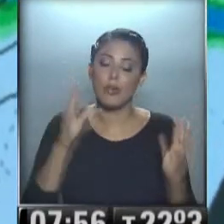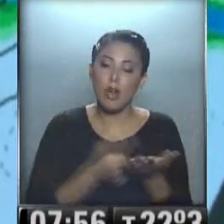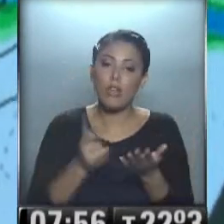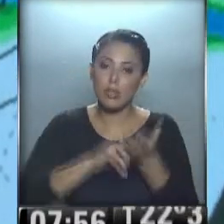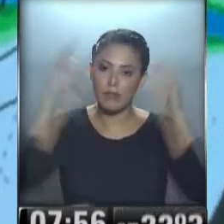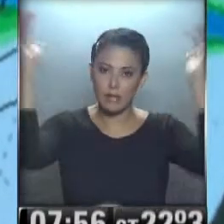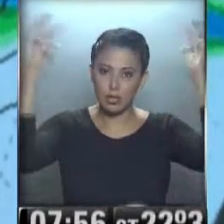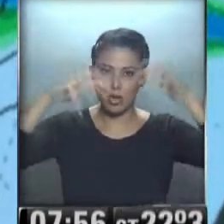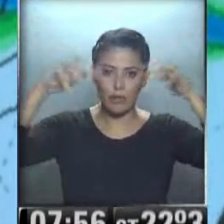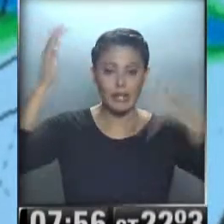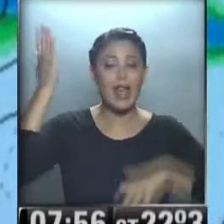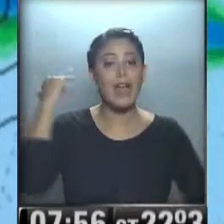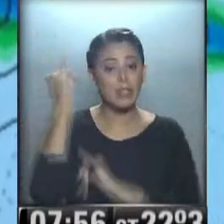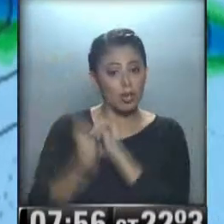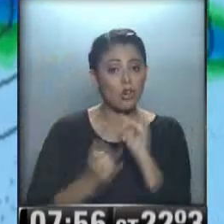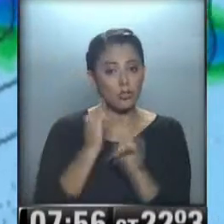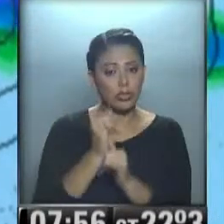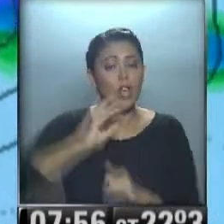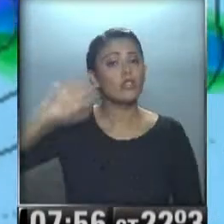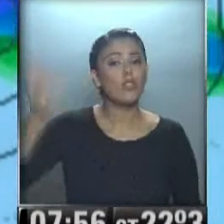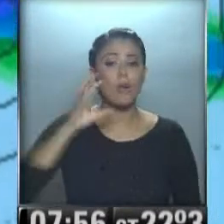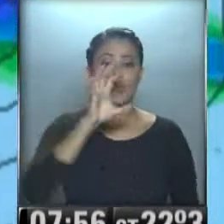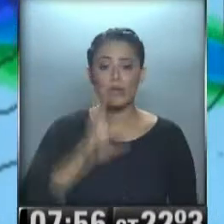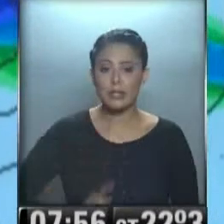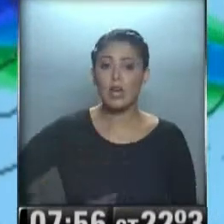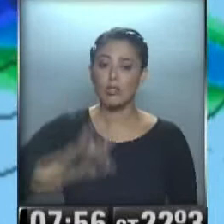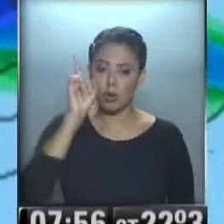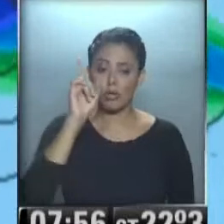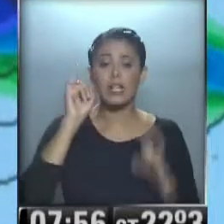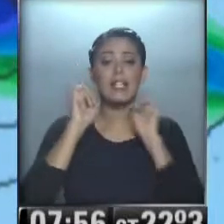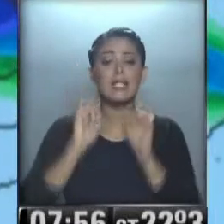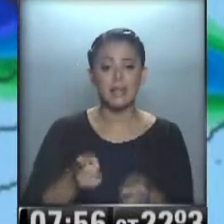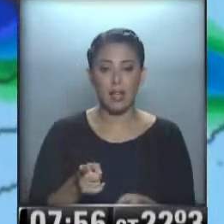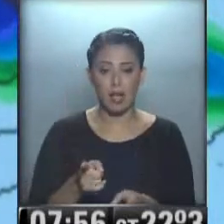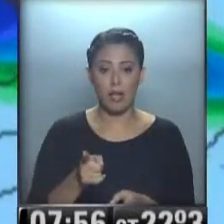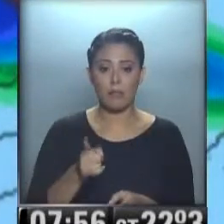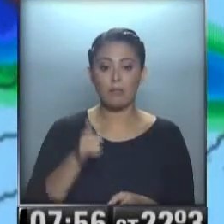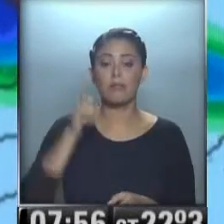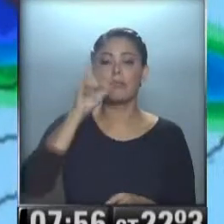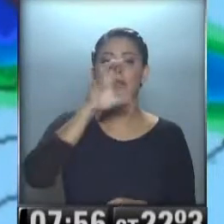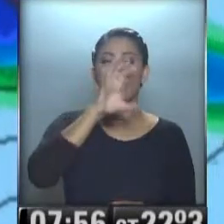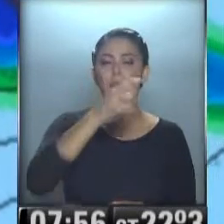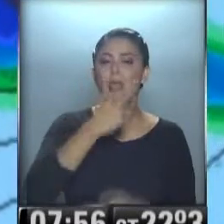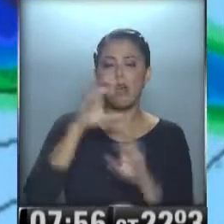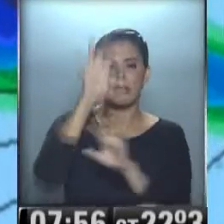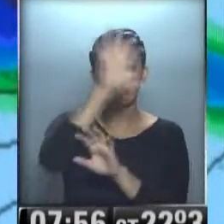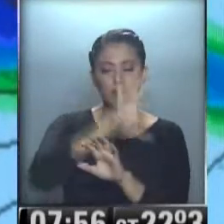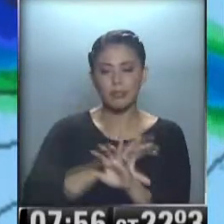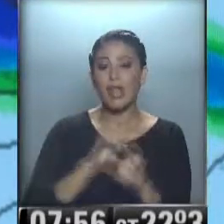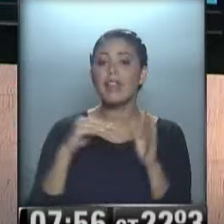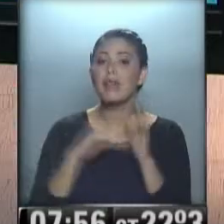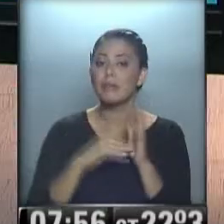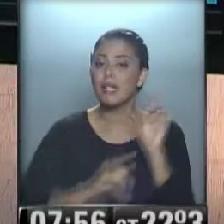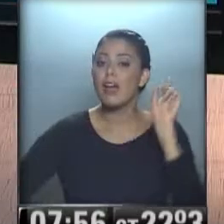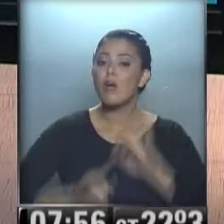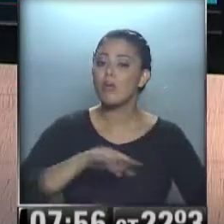llover. Y lo que hablábamos en el programa, todo el noroeste, incluso en la región cuyana, de manera muy aislada,